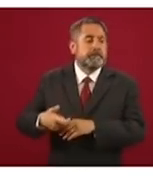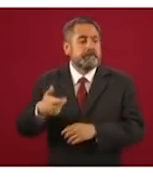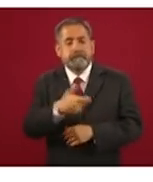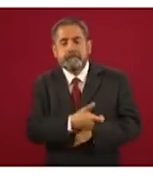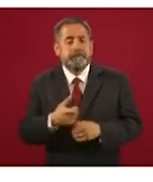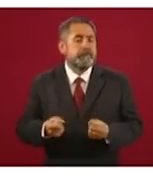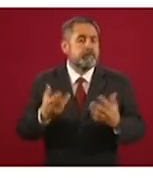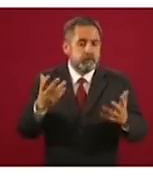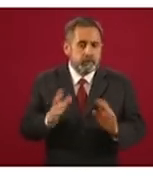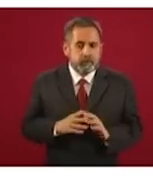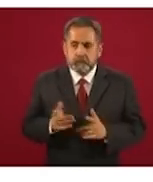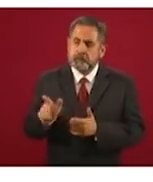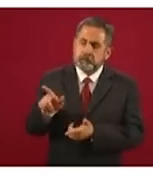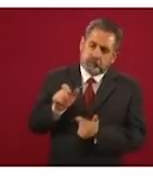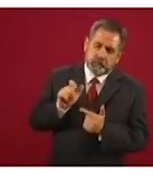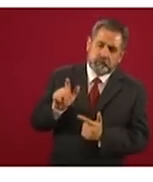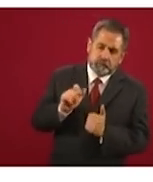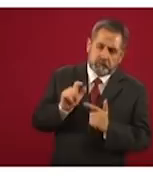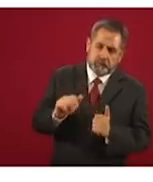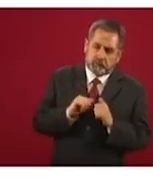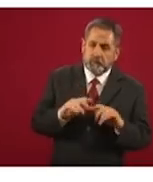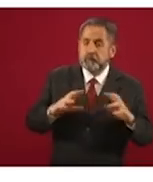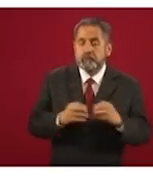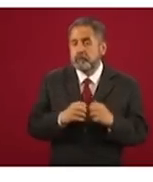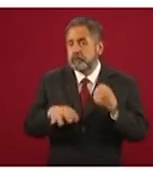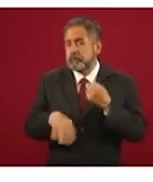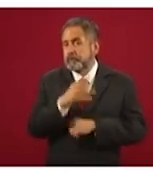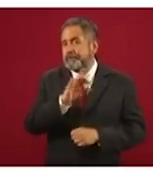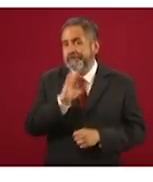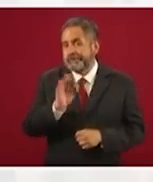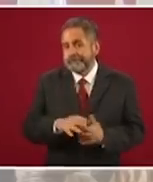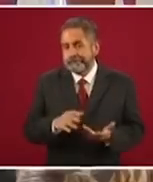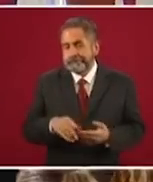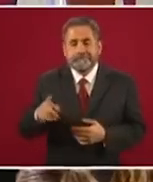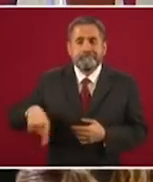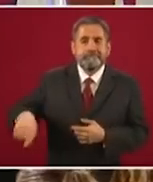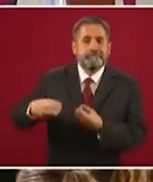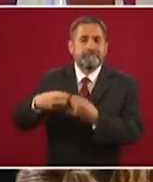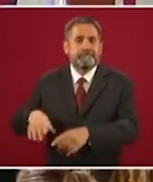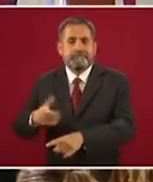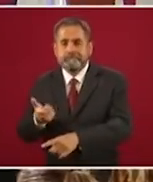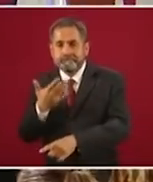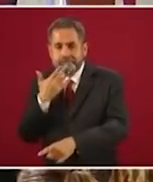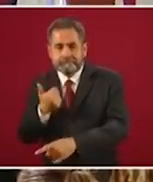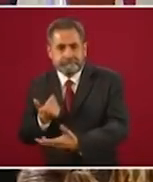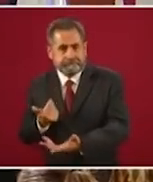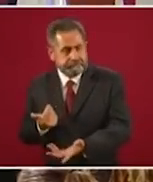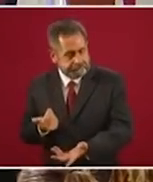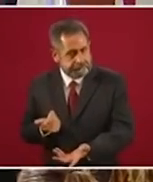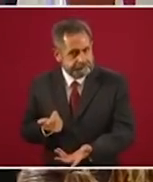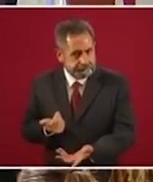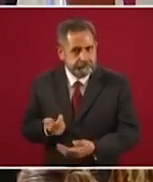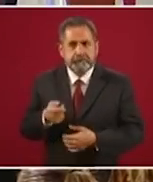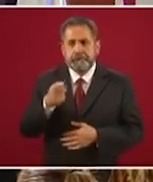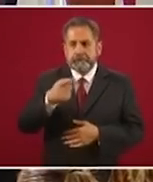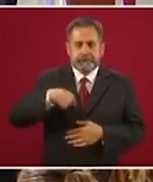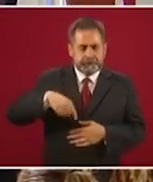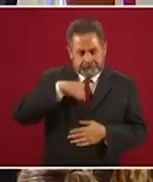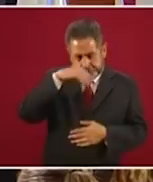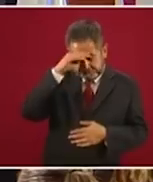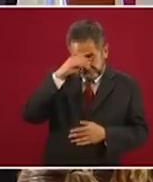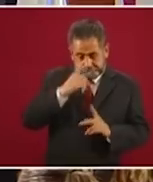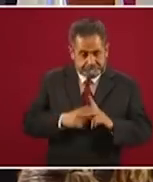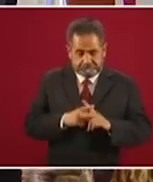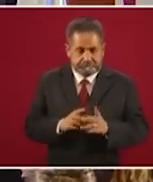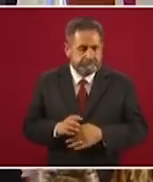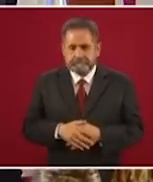sobre todo, obviamente, afectando más a quien menos tiene. Entonces, hemos calculado que